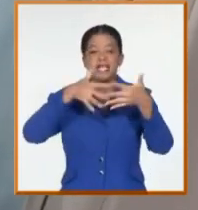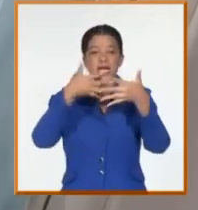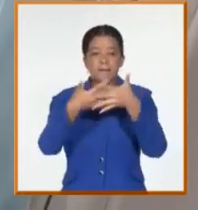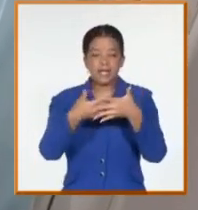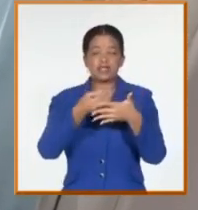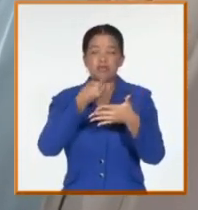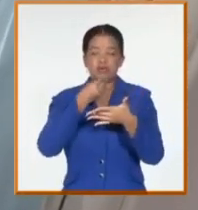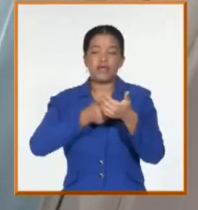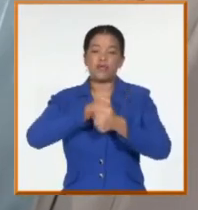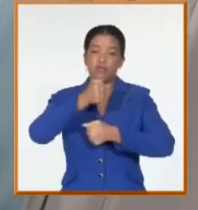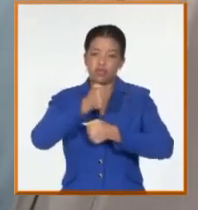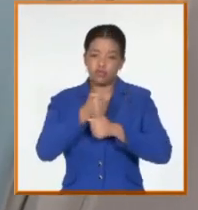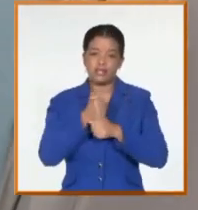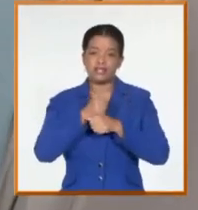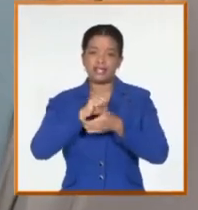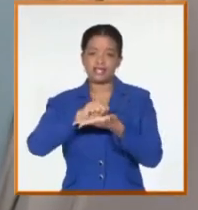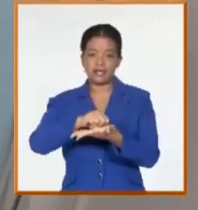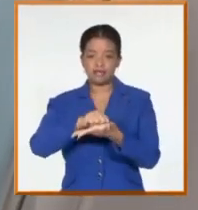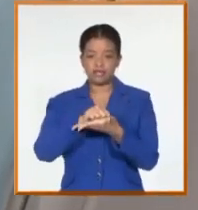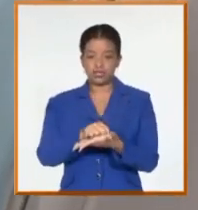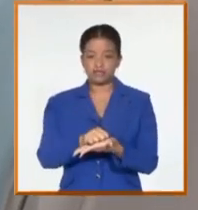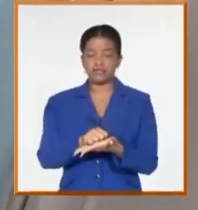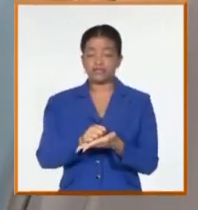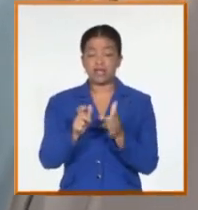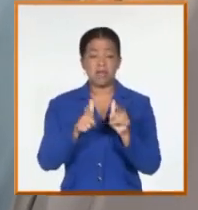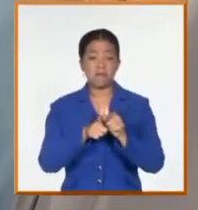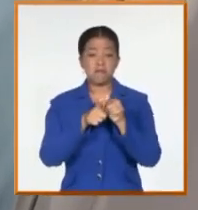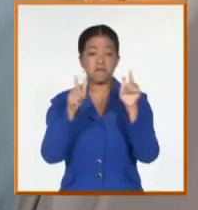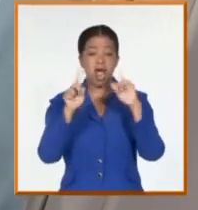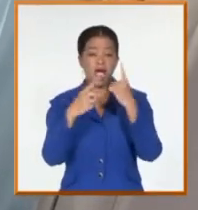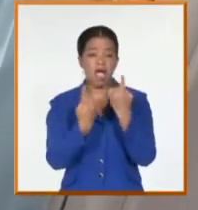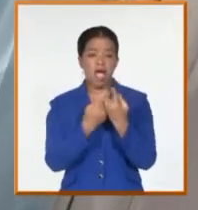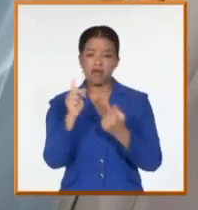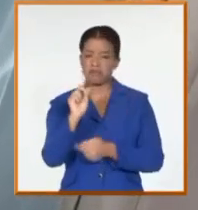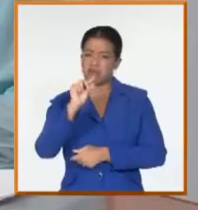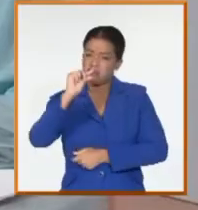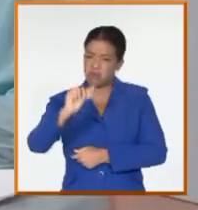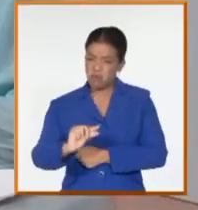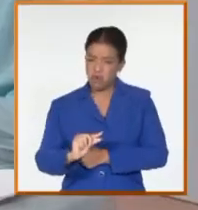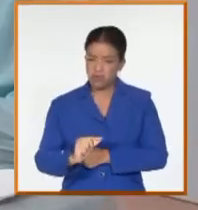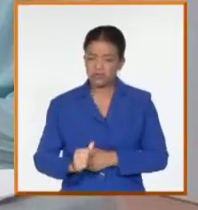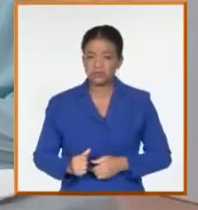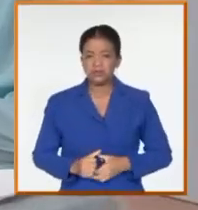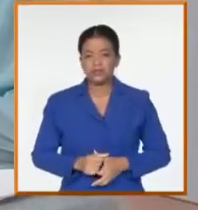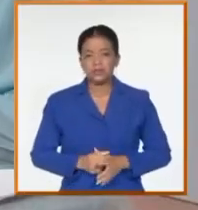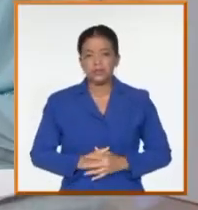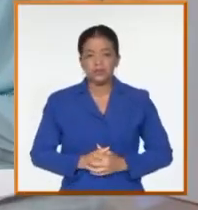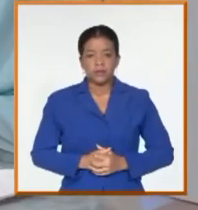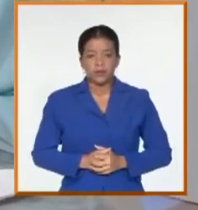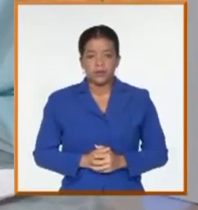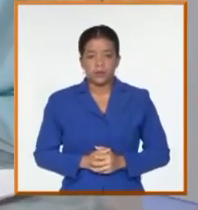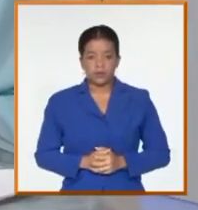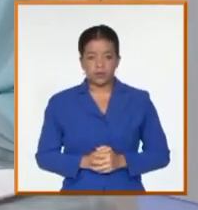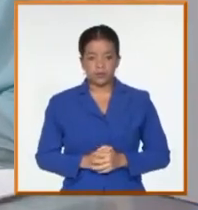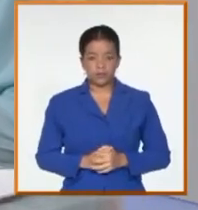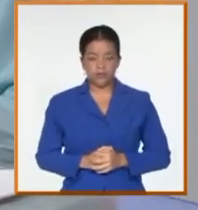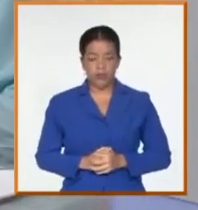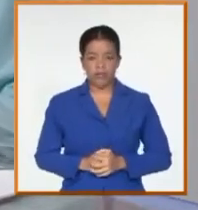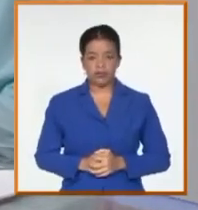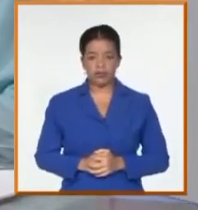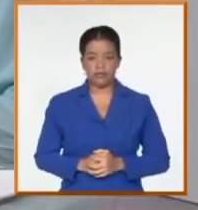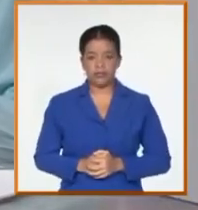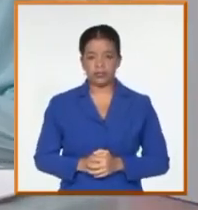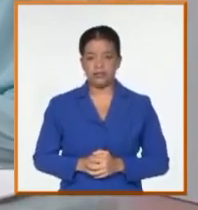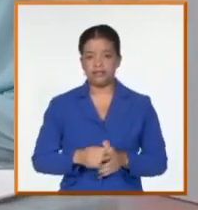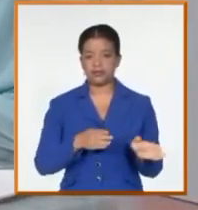use esa ese servicio Y todavía es su insuficiente lo que se cobra a partir de este de este mecanismo el 65 para